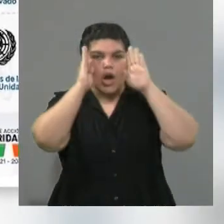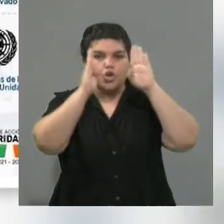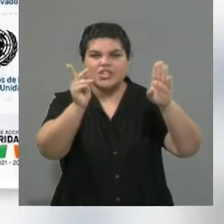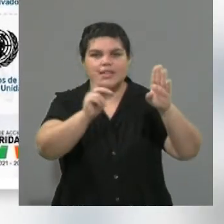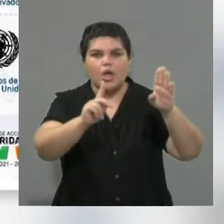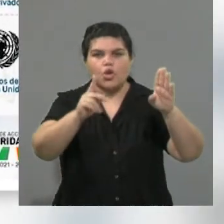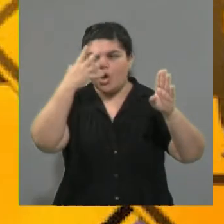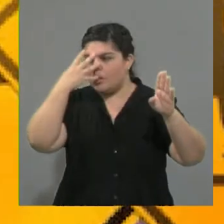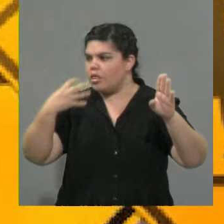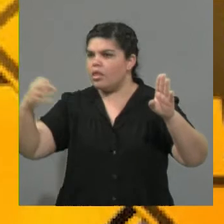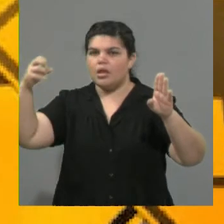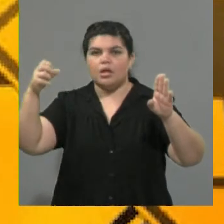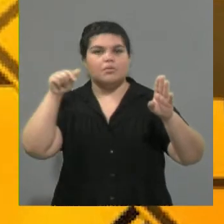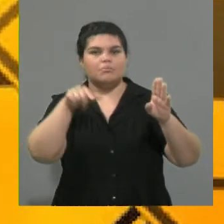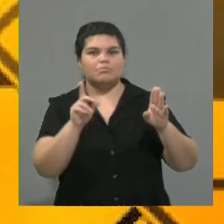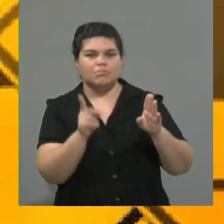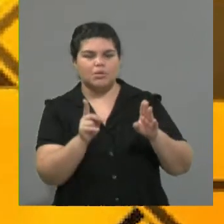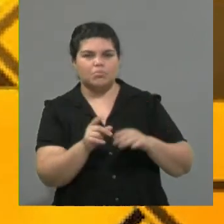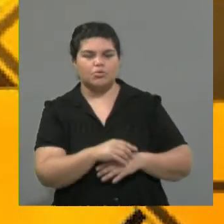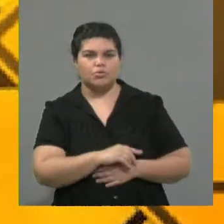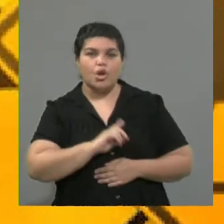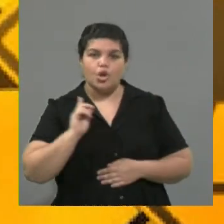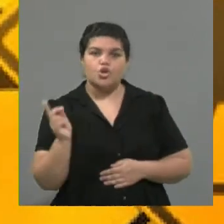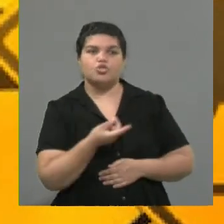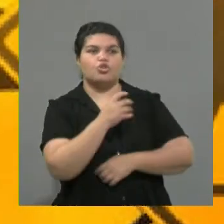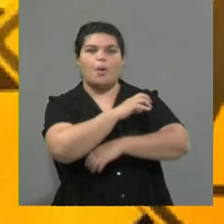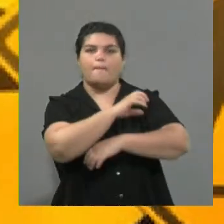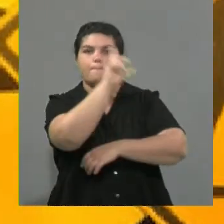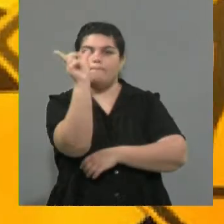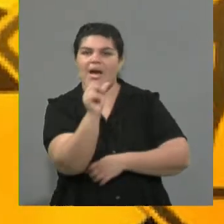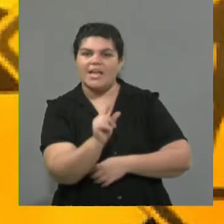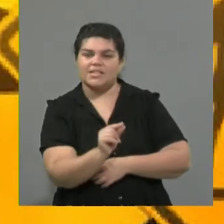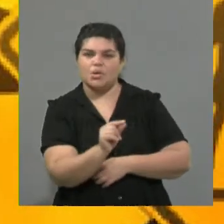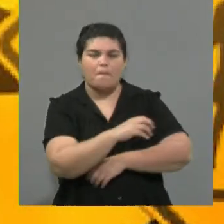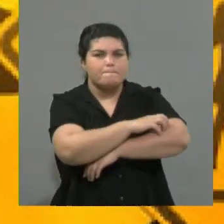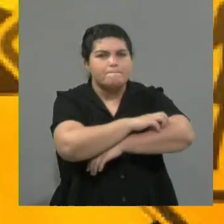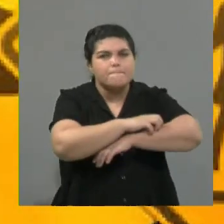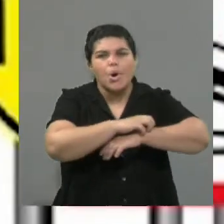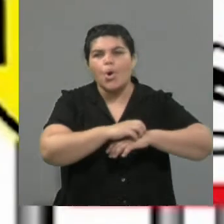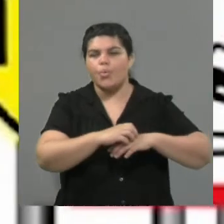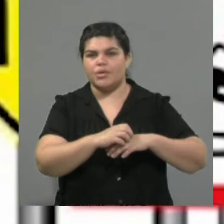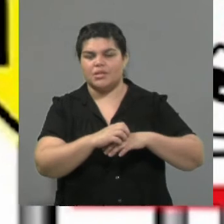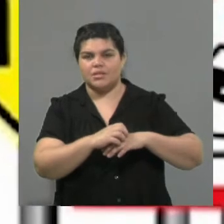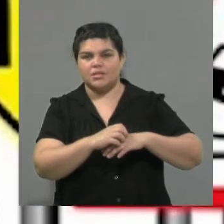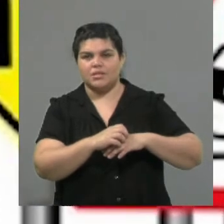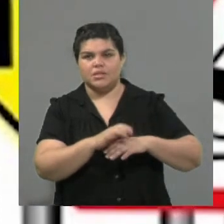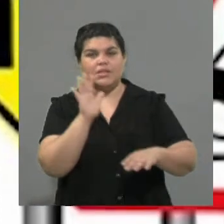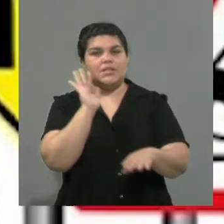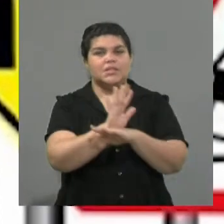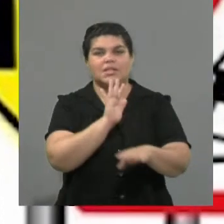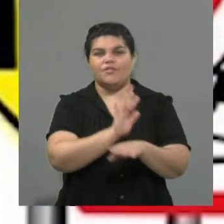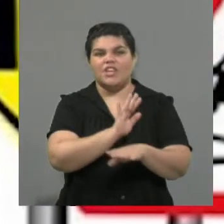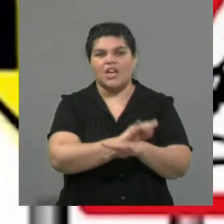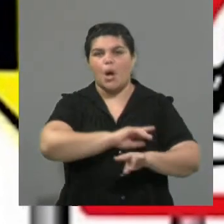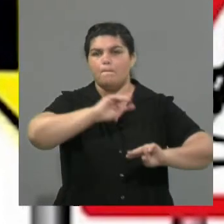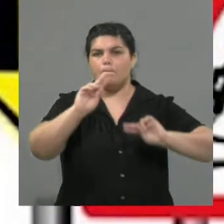que los países más pobres, y nosotros hoy somos uno de los países pobres del universo, no hayamos bajado la